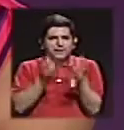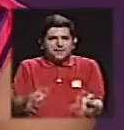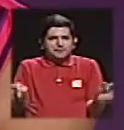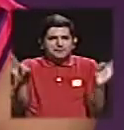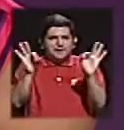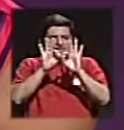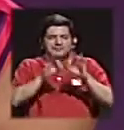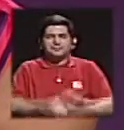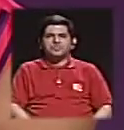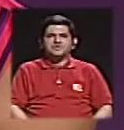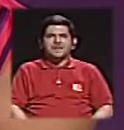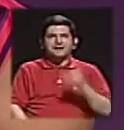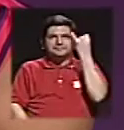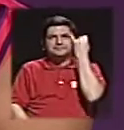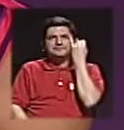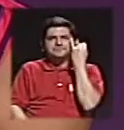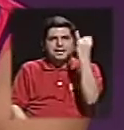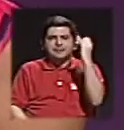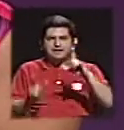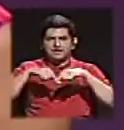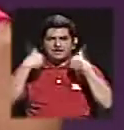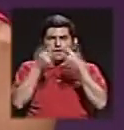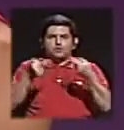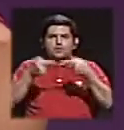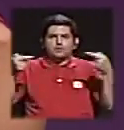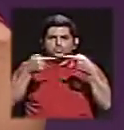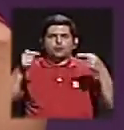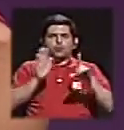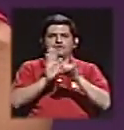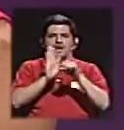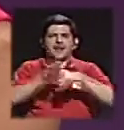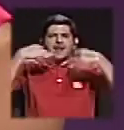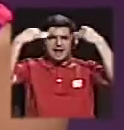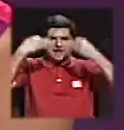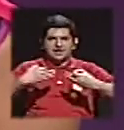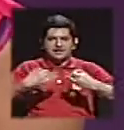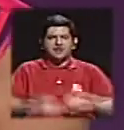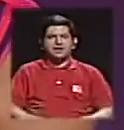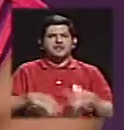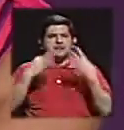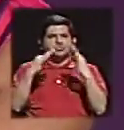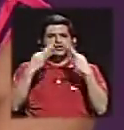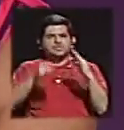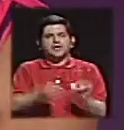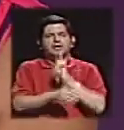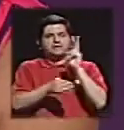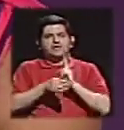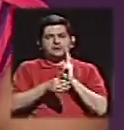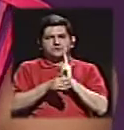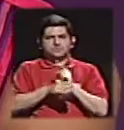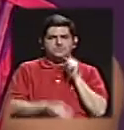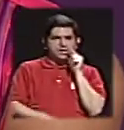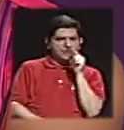relevantes argumentos que los grupos que se oponen al derecho a decidir han esgrimido en esas